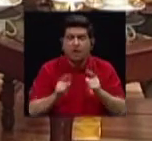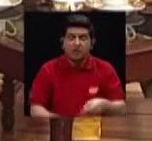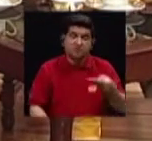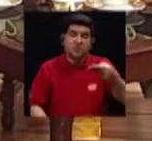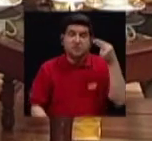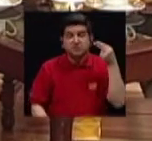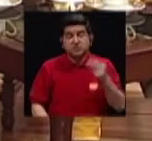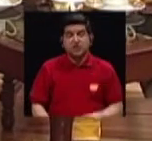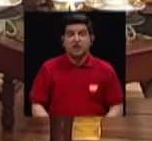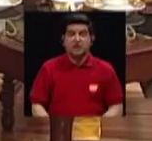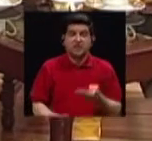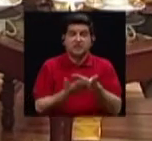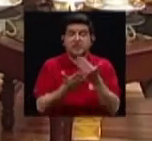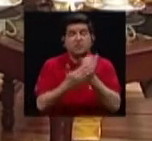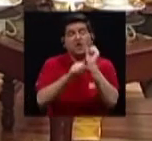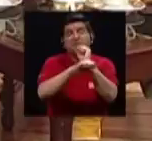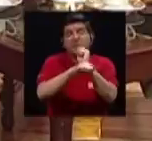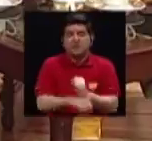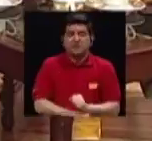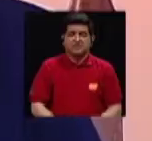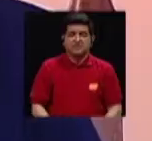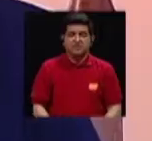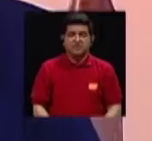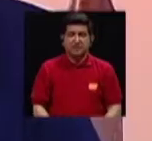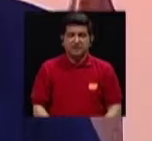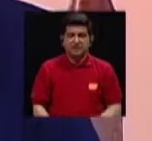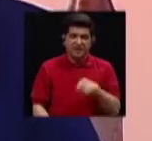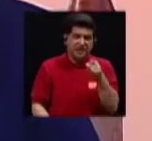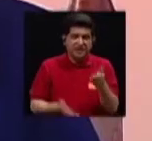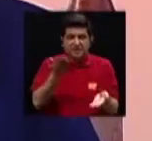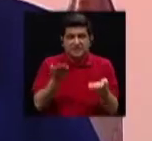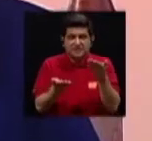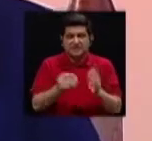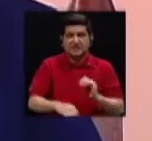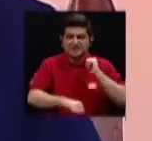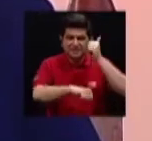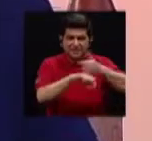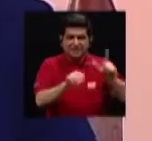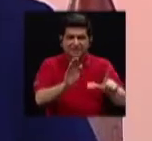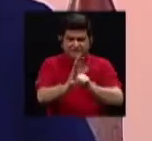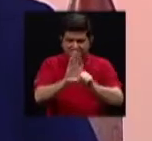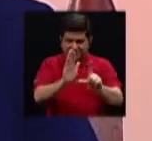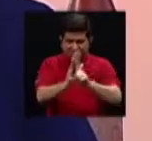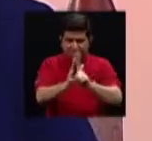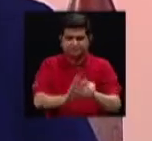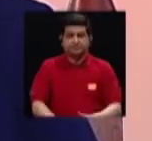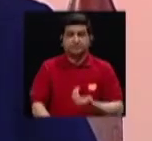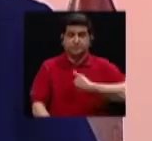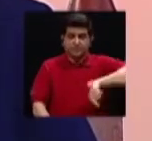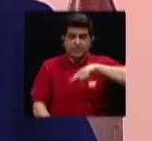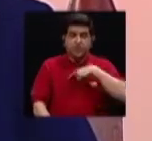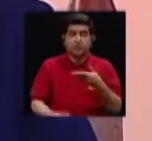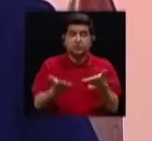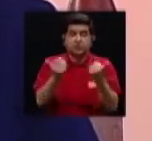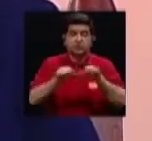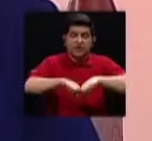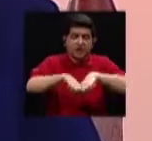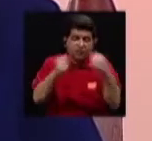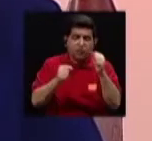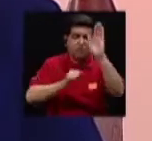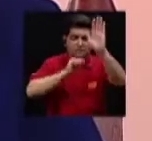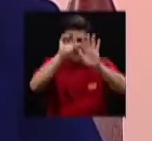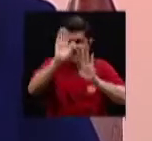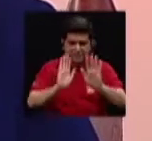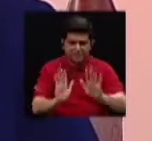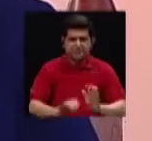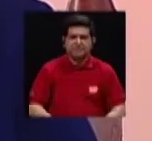sido las pruebas tradicionales, las pruebas tasadas, las pruebas que establece la legislación, y nosotros hemos querido quebrar ese esquema y